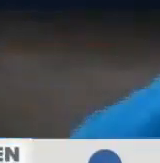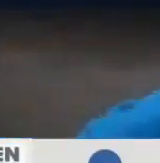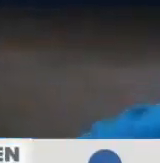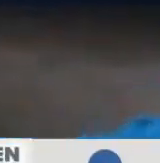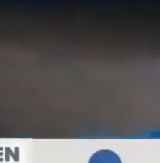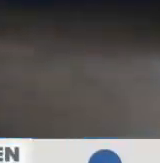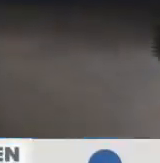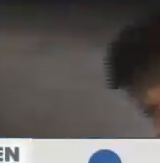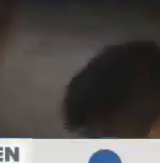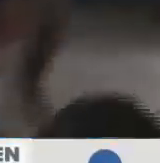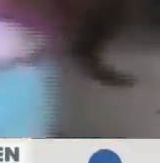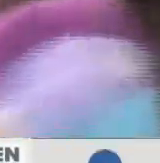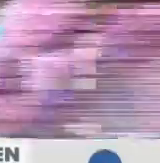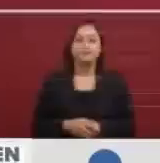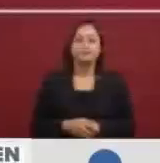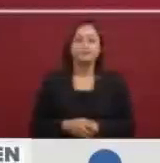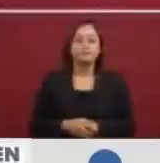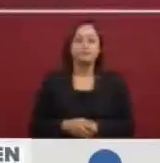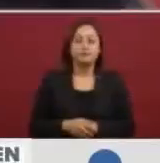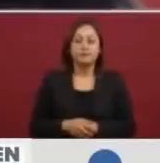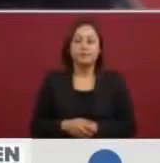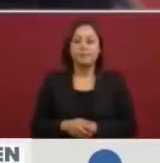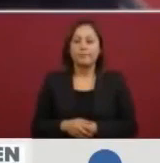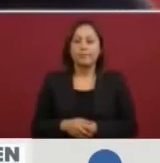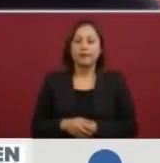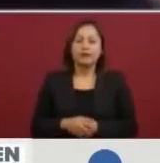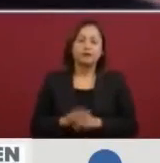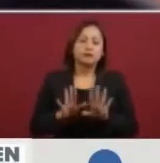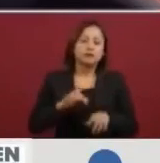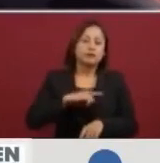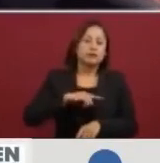del programa La Escuela es Nuestra. En cada escuela